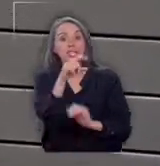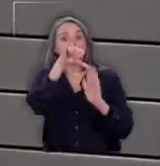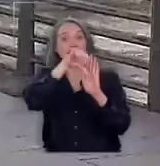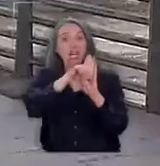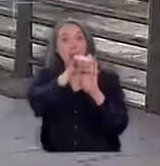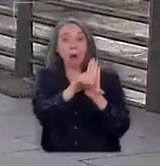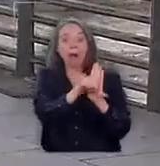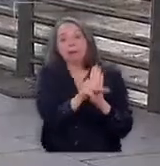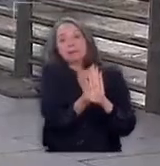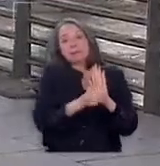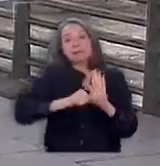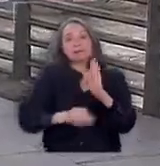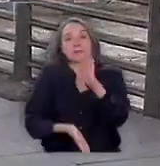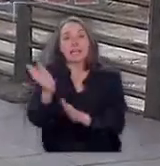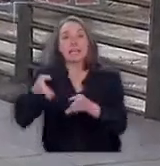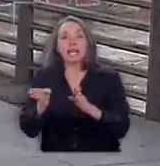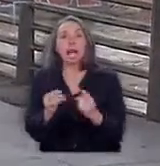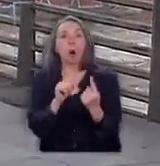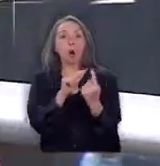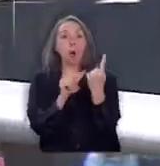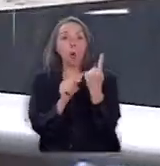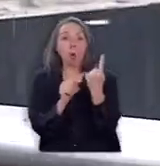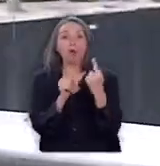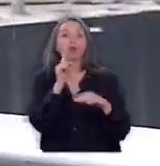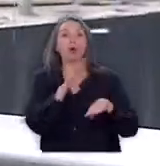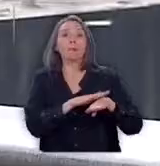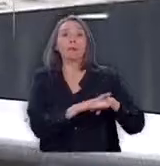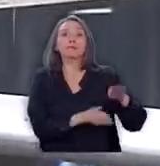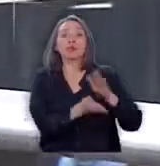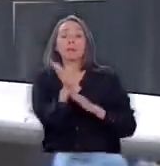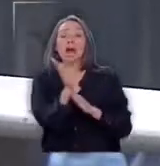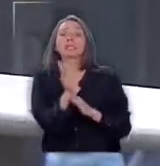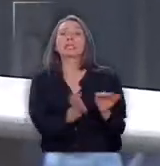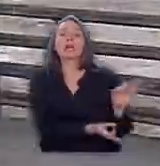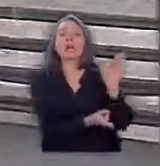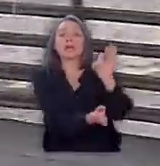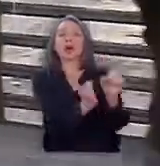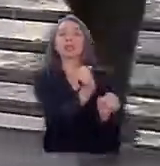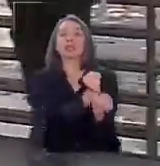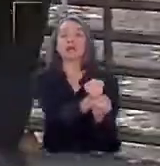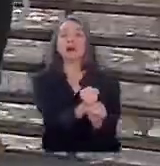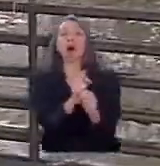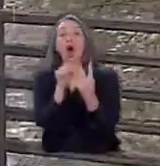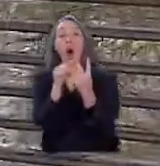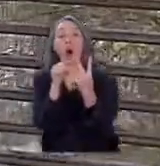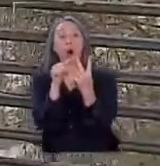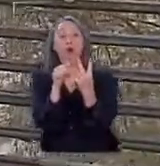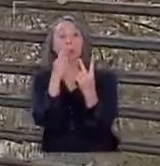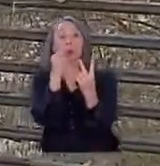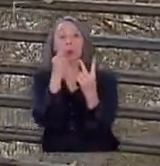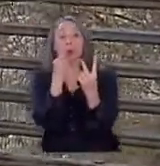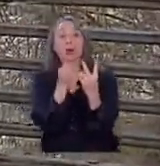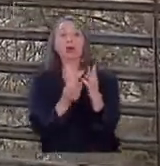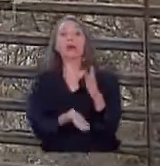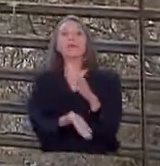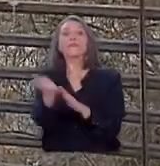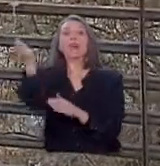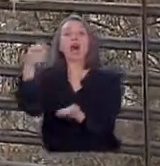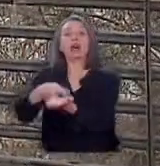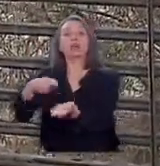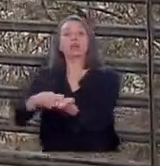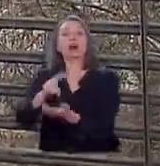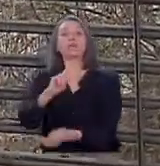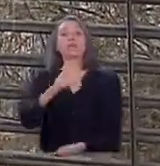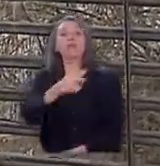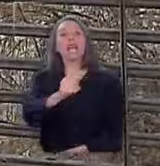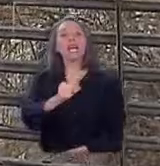estaban en la calle uno circulaba con salvo conducto de su trabajo y el otro iba directo hacia la vega